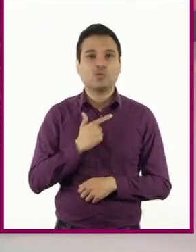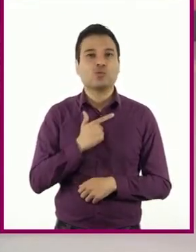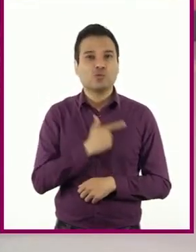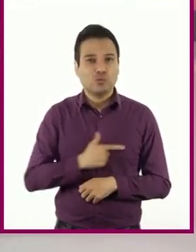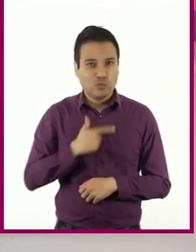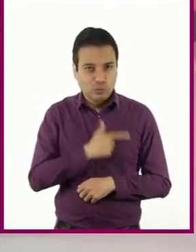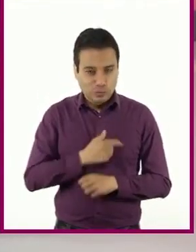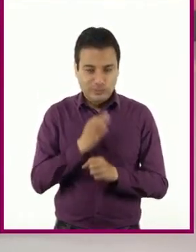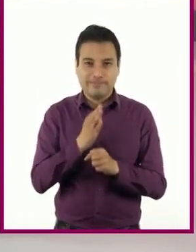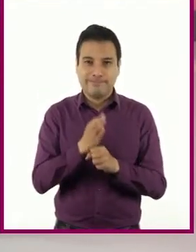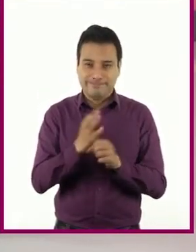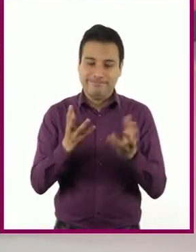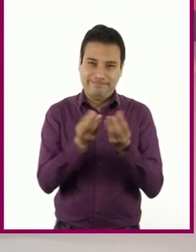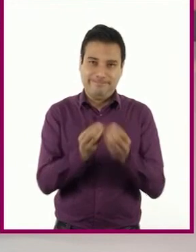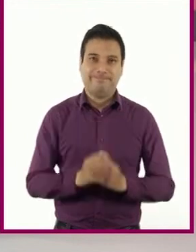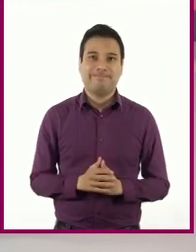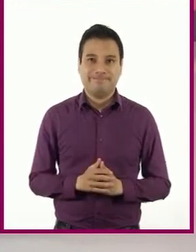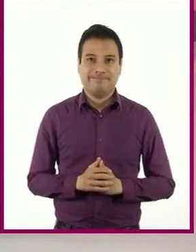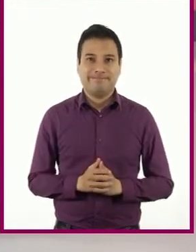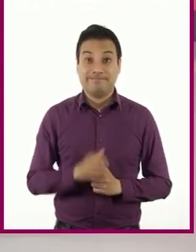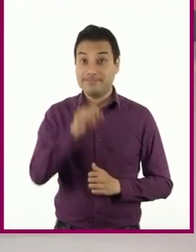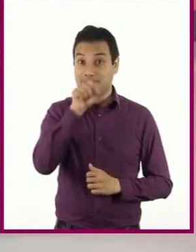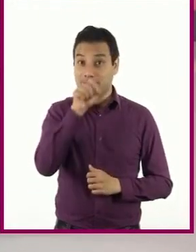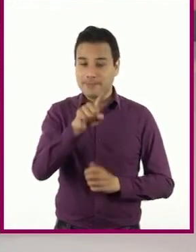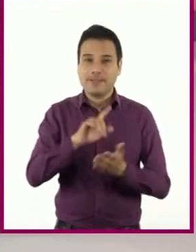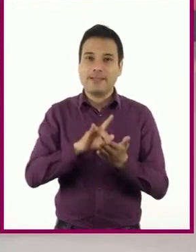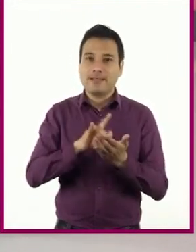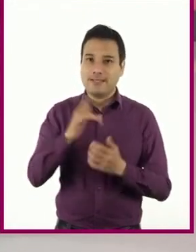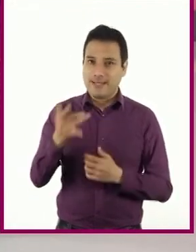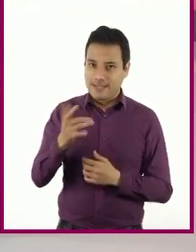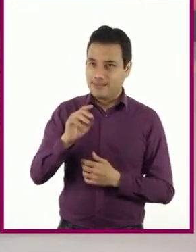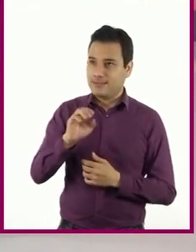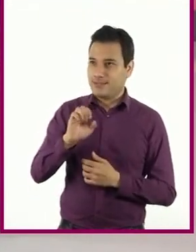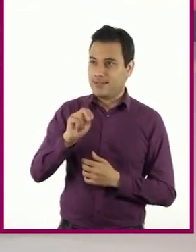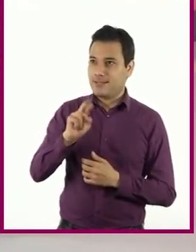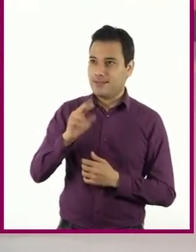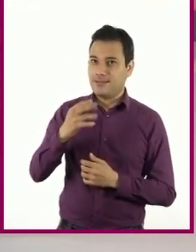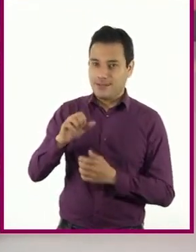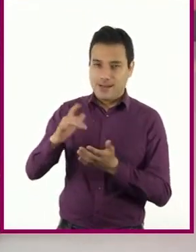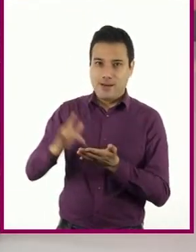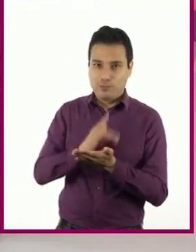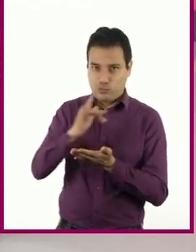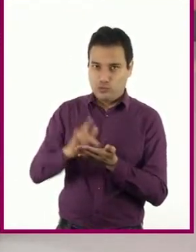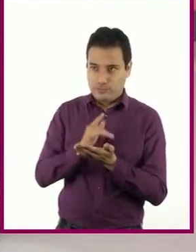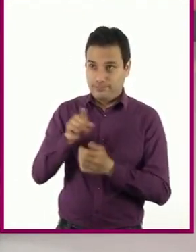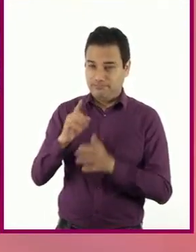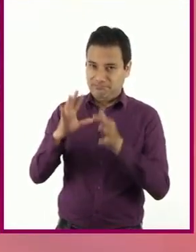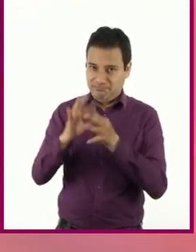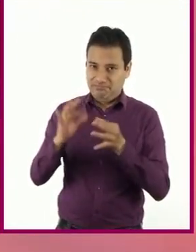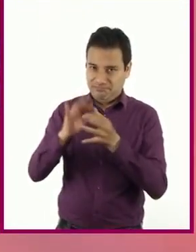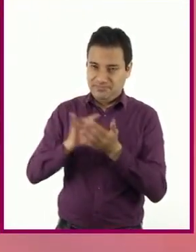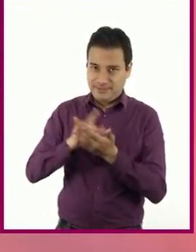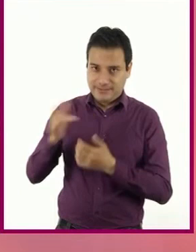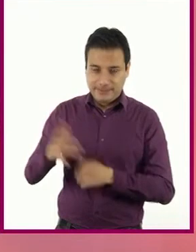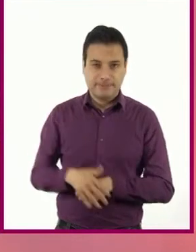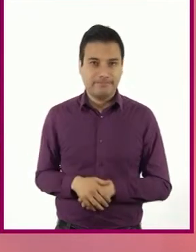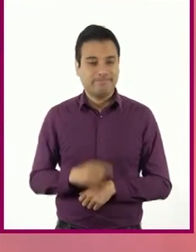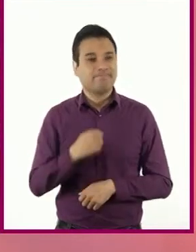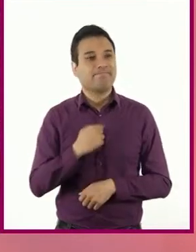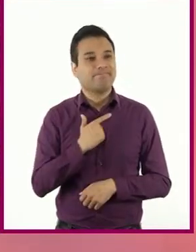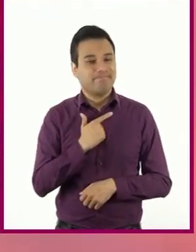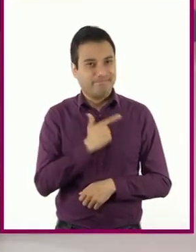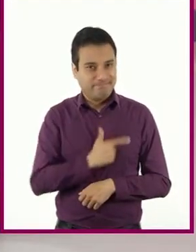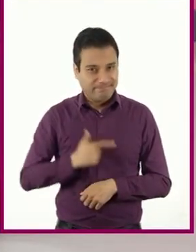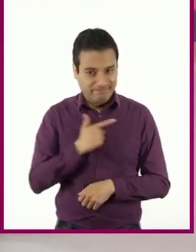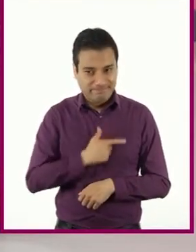compartido estos minutos con ustedes. También le agradezco a Enrique por su apoyo y aportaciones. El gusto fue mío,